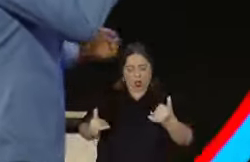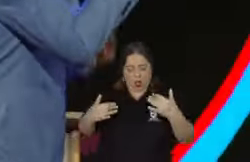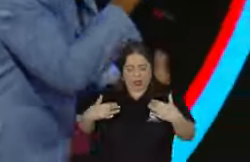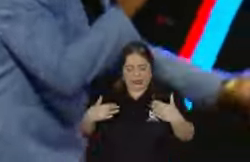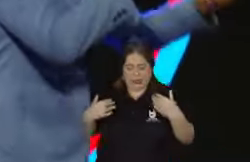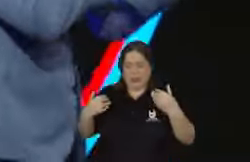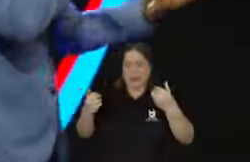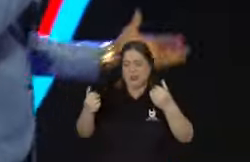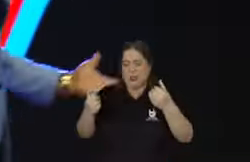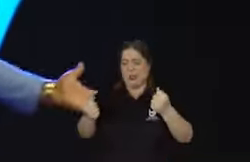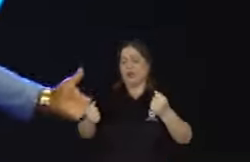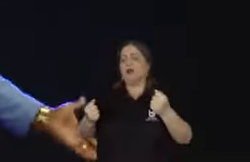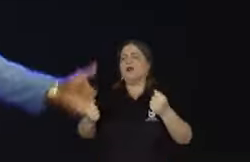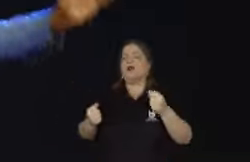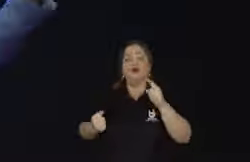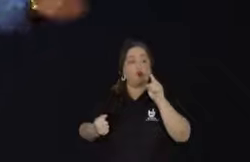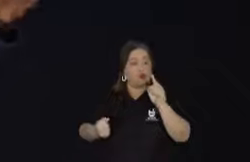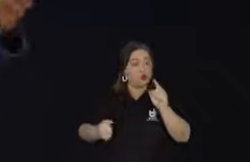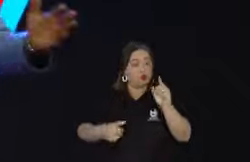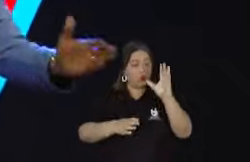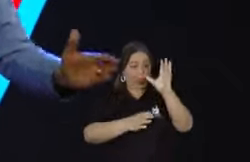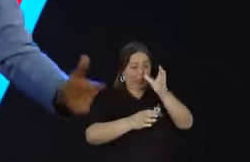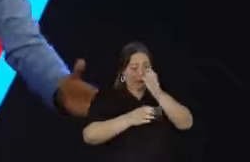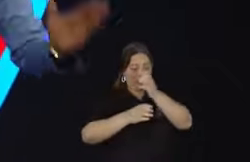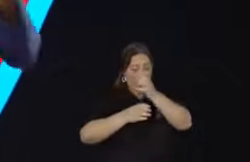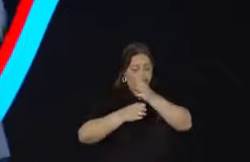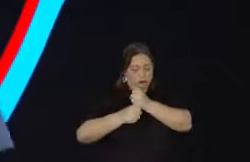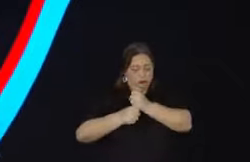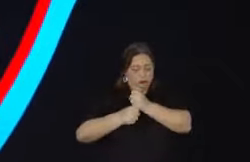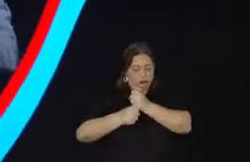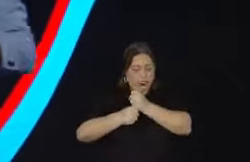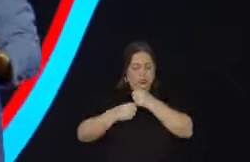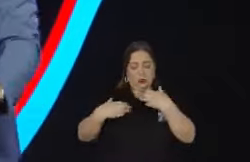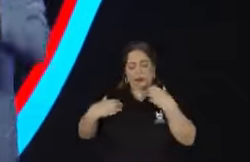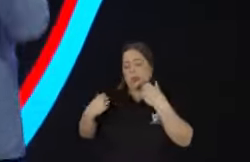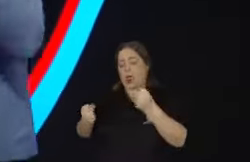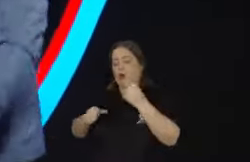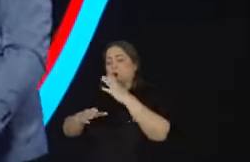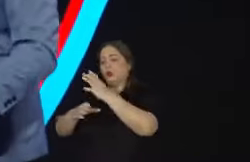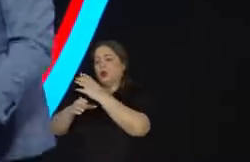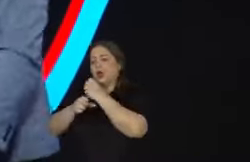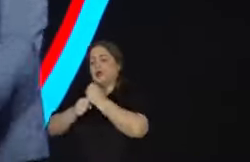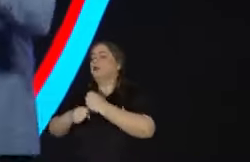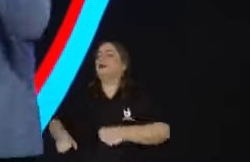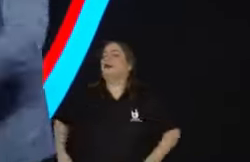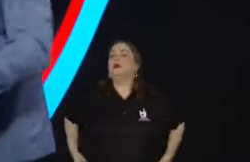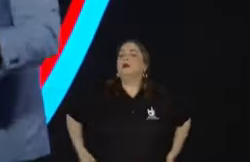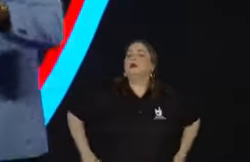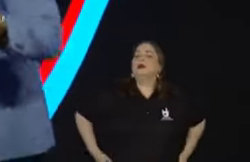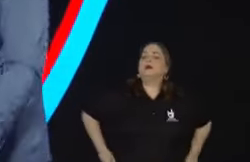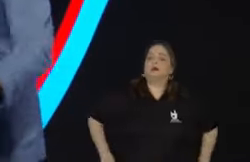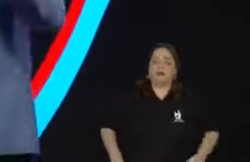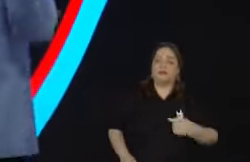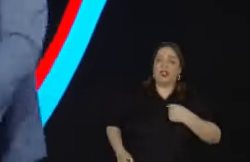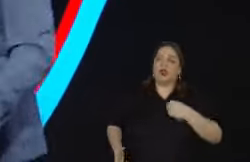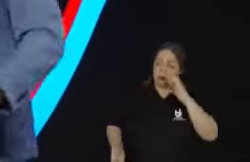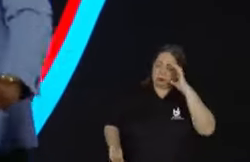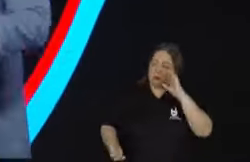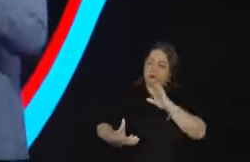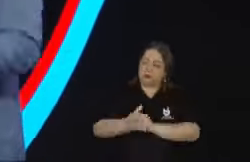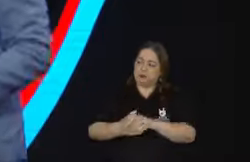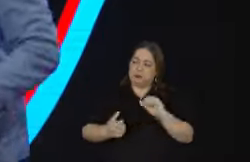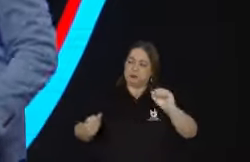Dios, recibe salud de Dios, recibe sanidad, recibe sanidad. Yo creo, yo no creo, yo no